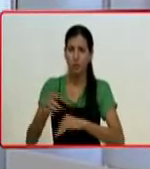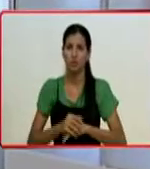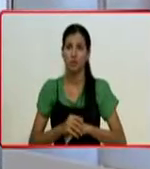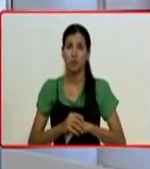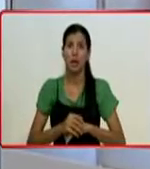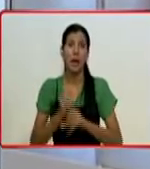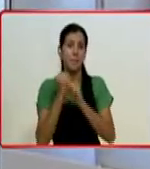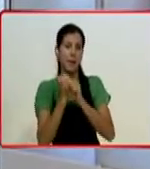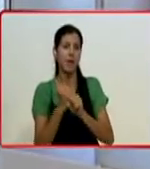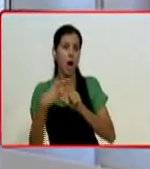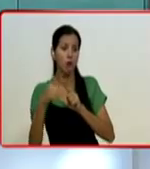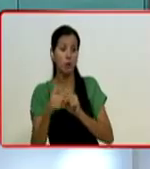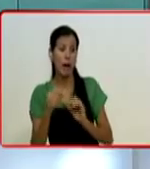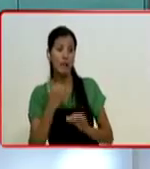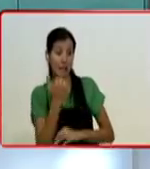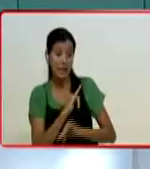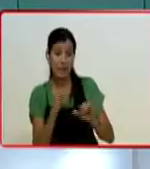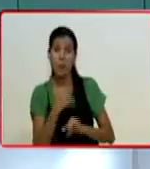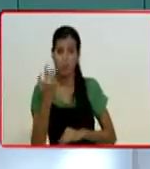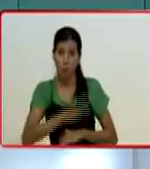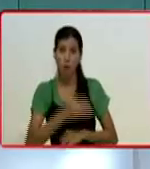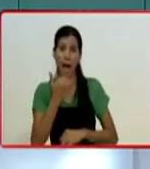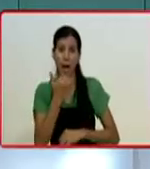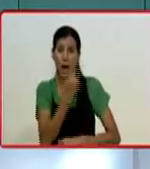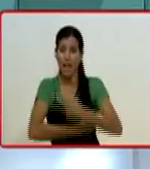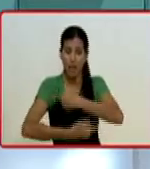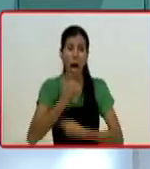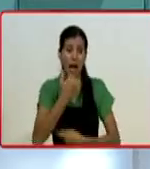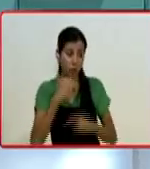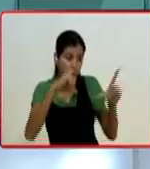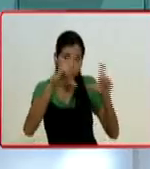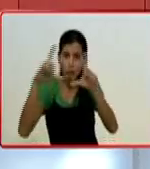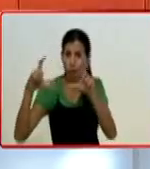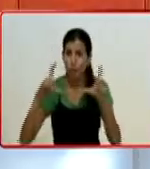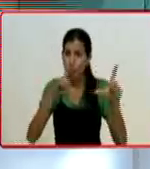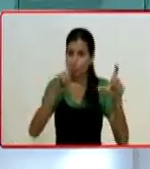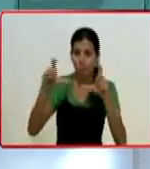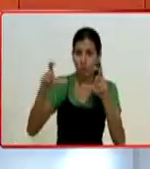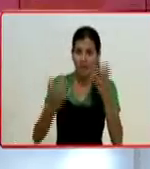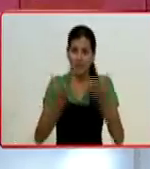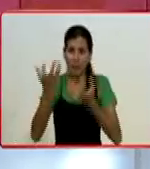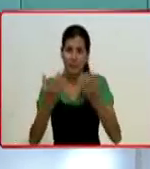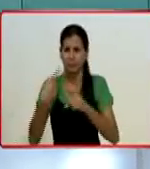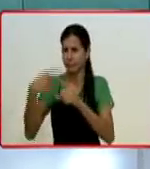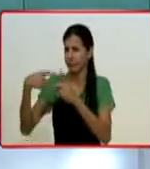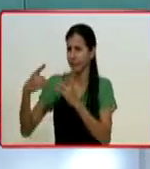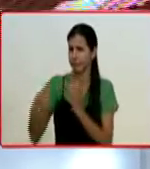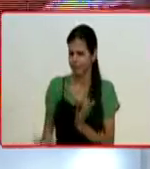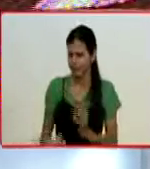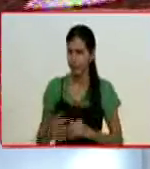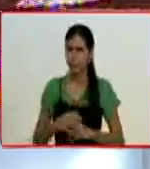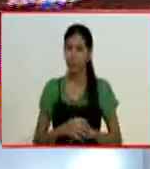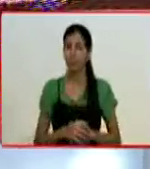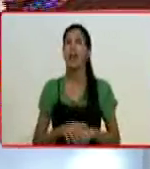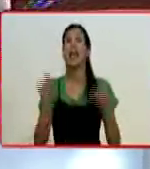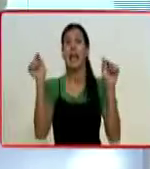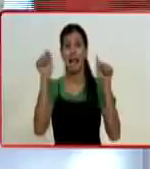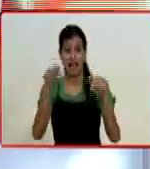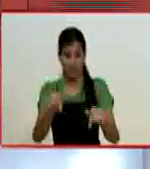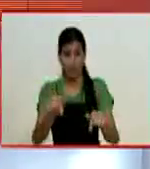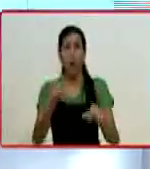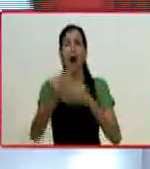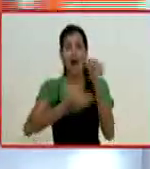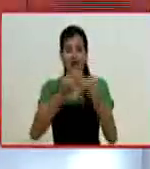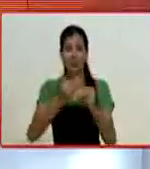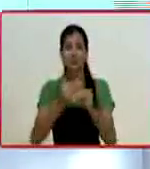esperando el muerto, esperando el herido, fotografiando la llama, etcétera, etcétera, etcétera. En eso andan los